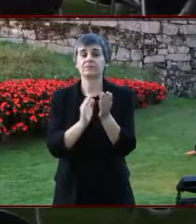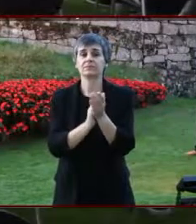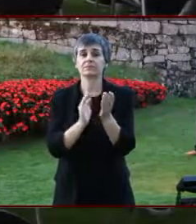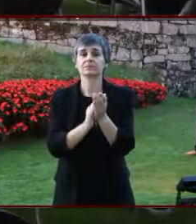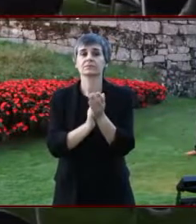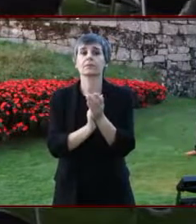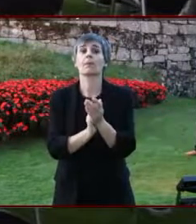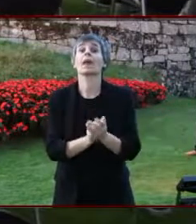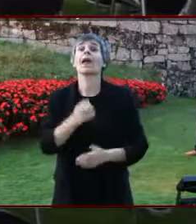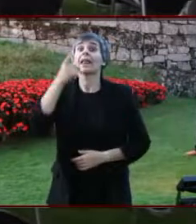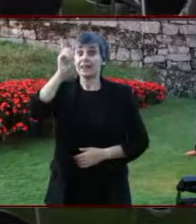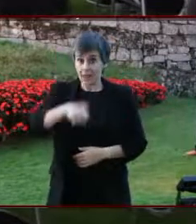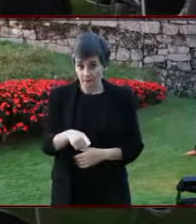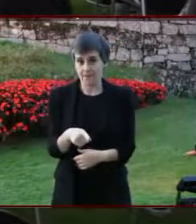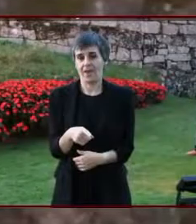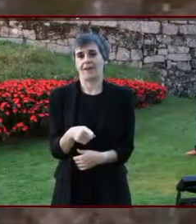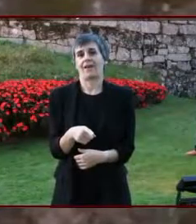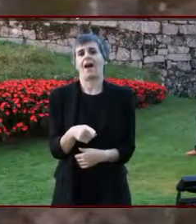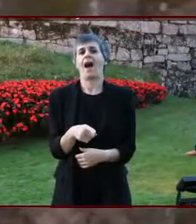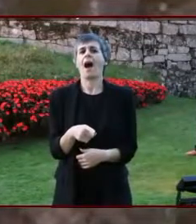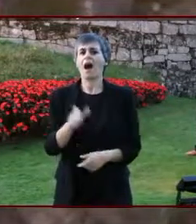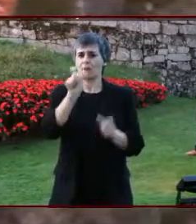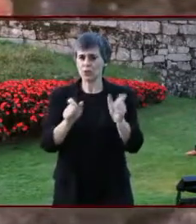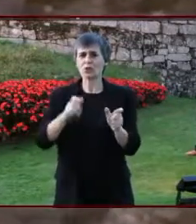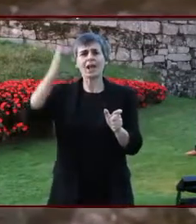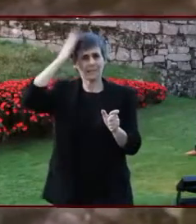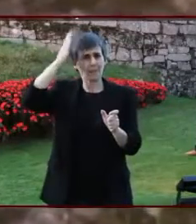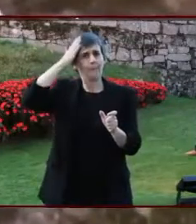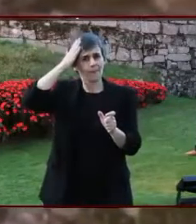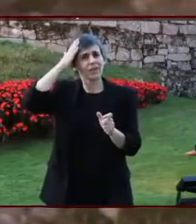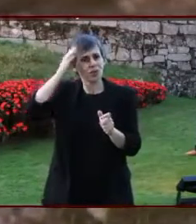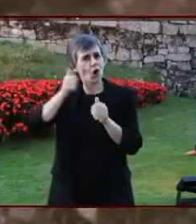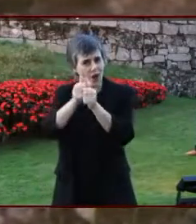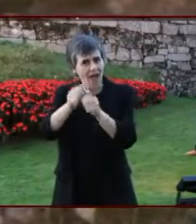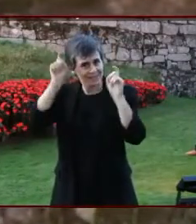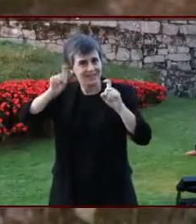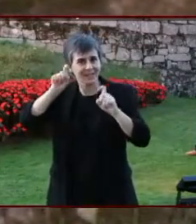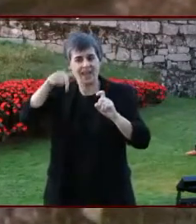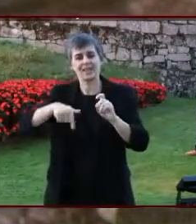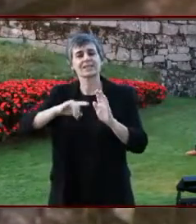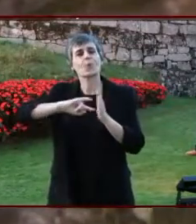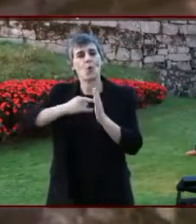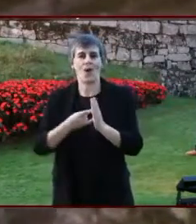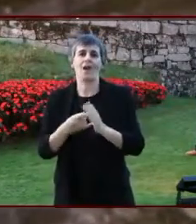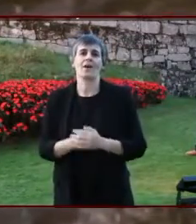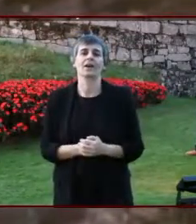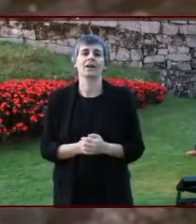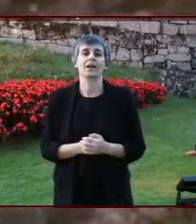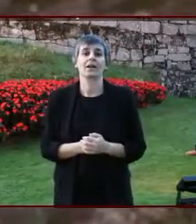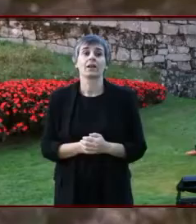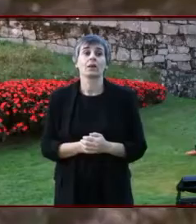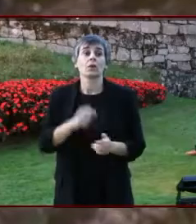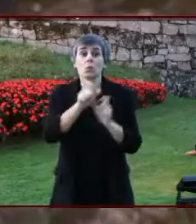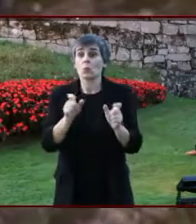tamén a todas as mentoras deste programa. Mulleres que dende a